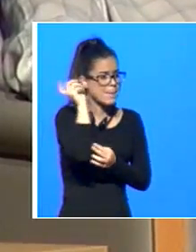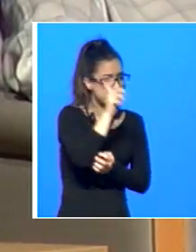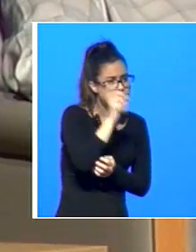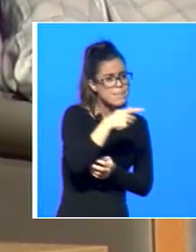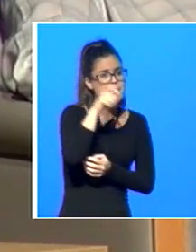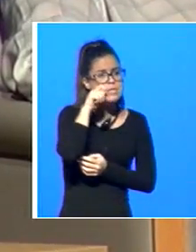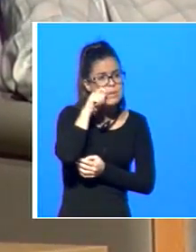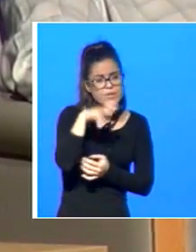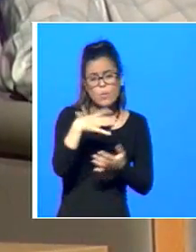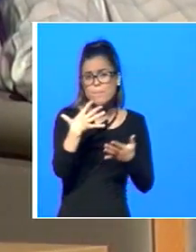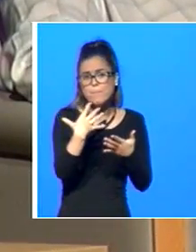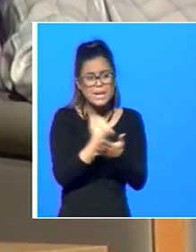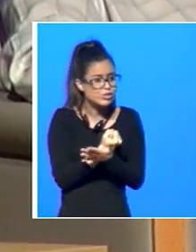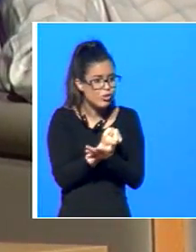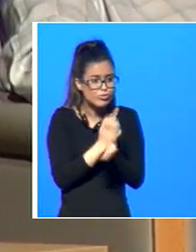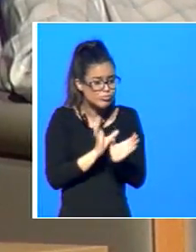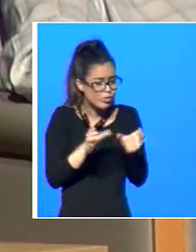inspección,